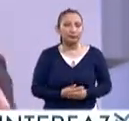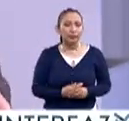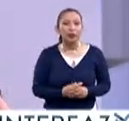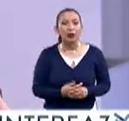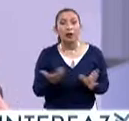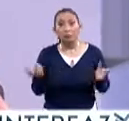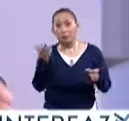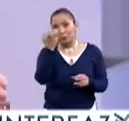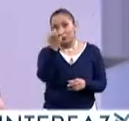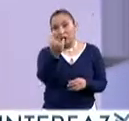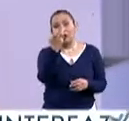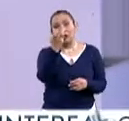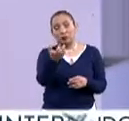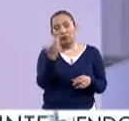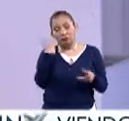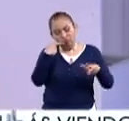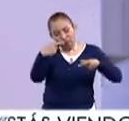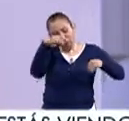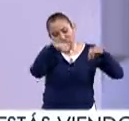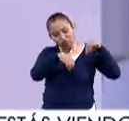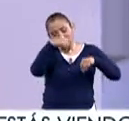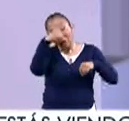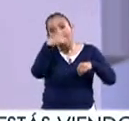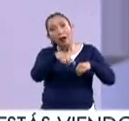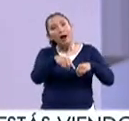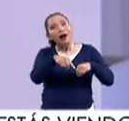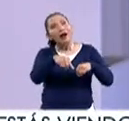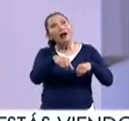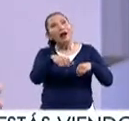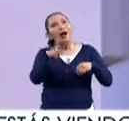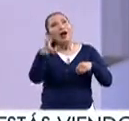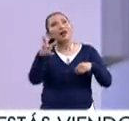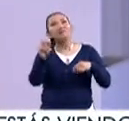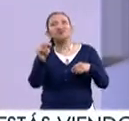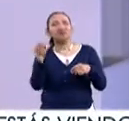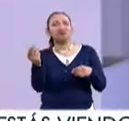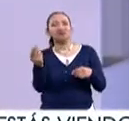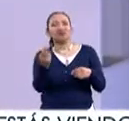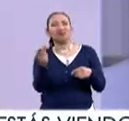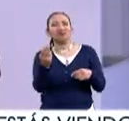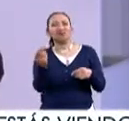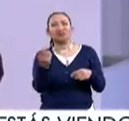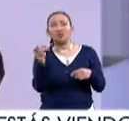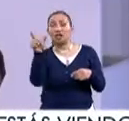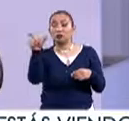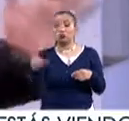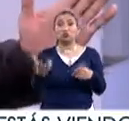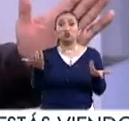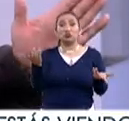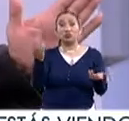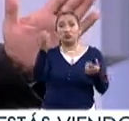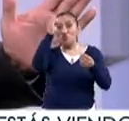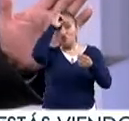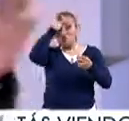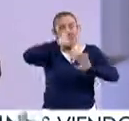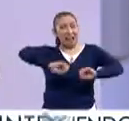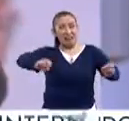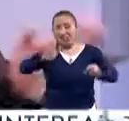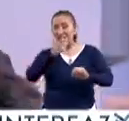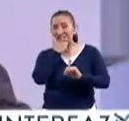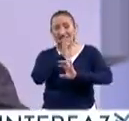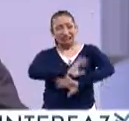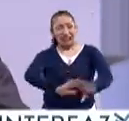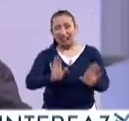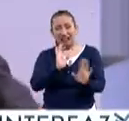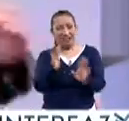por tal razón está diseñado para que no requiera tener prácticamente nada del idioma que no